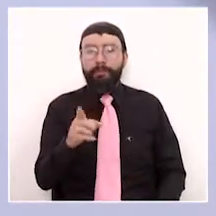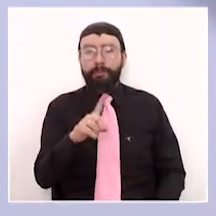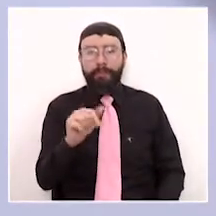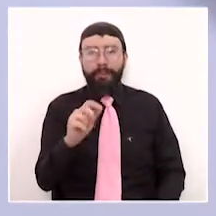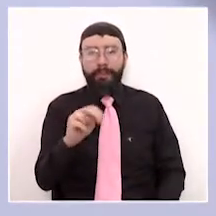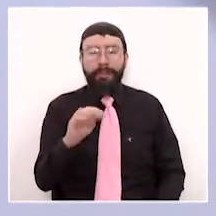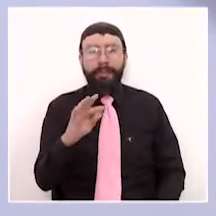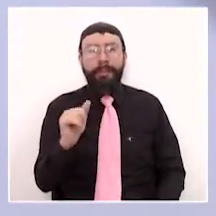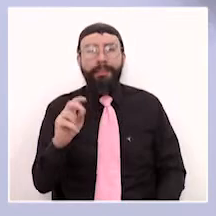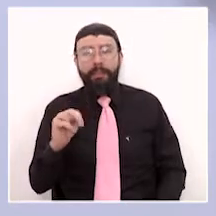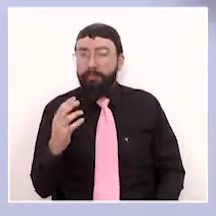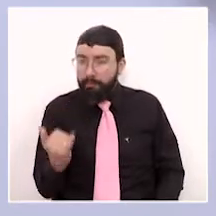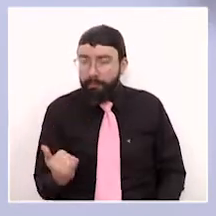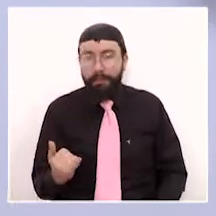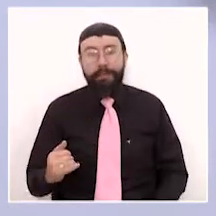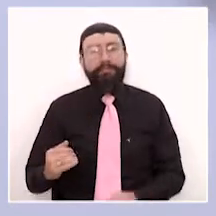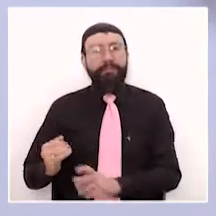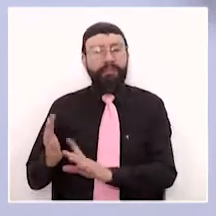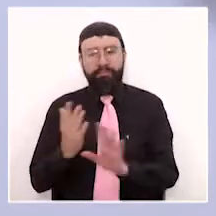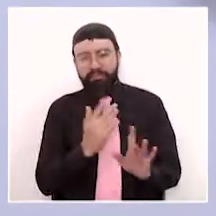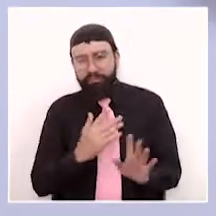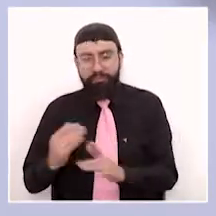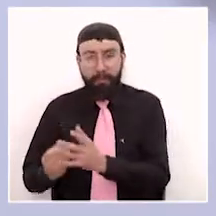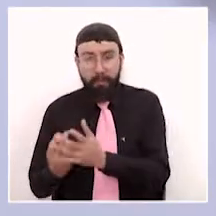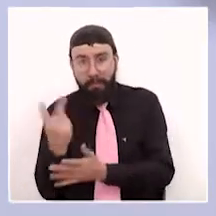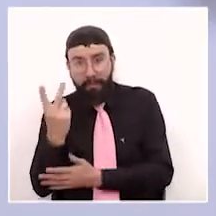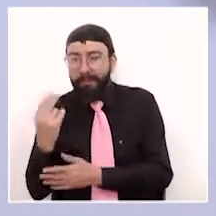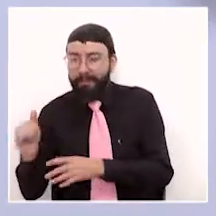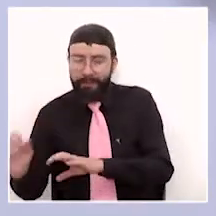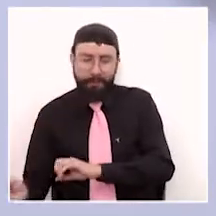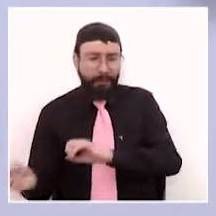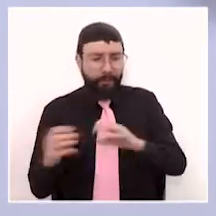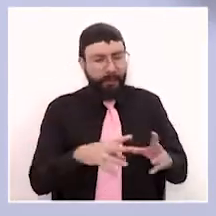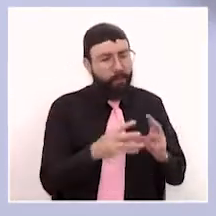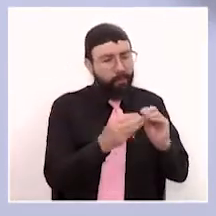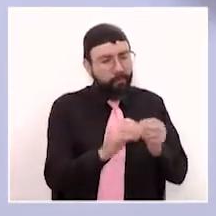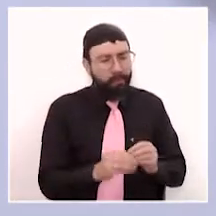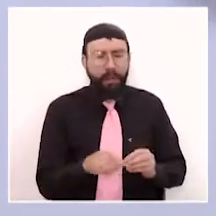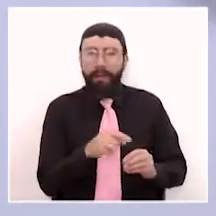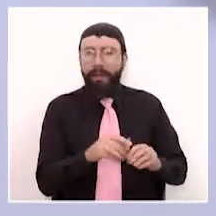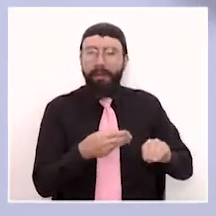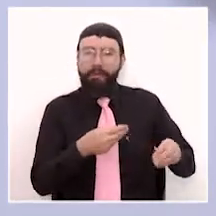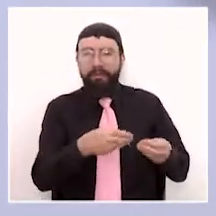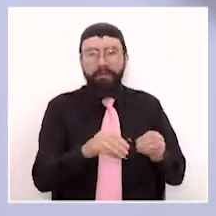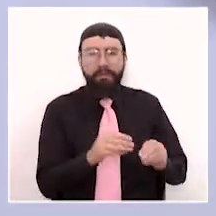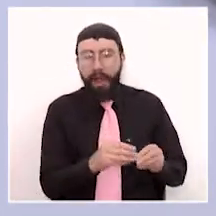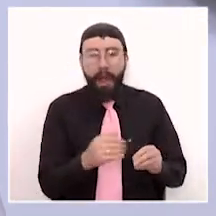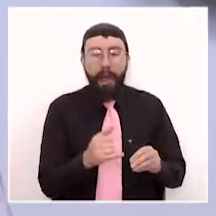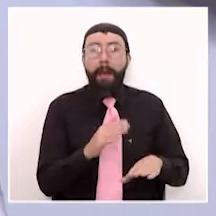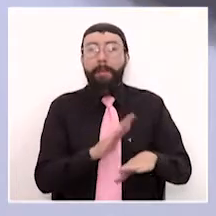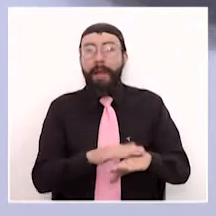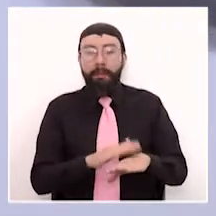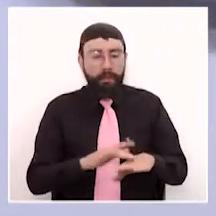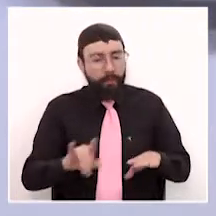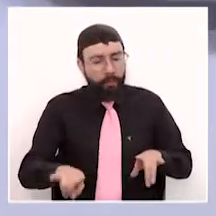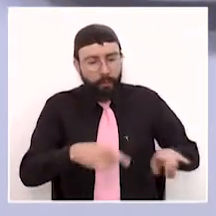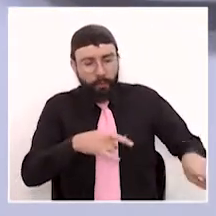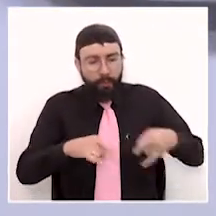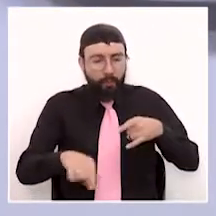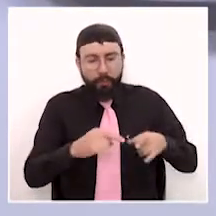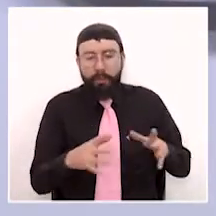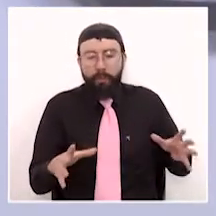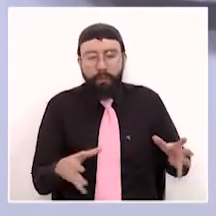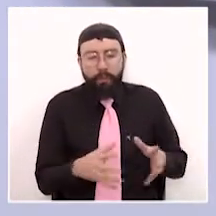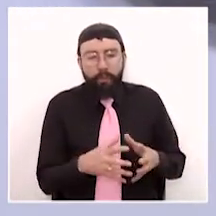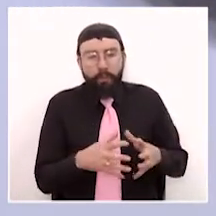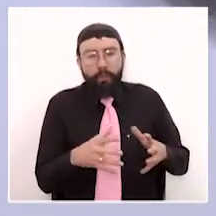santán proviene de las algas y lo que nos da es esa textura gelatinosa, nos permite capturar ese aire. Y este pan, por ejemplo,